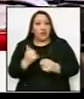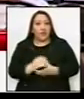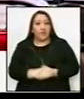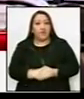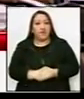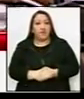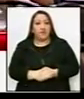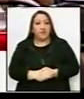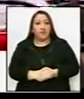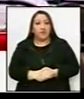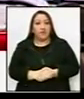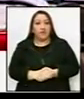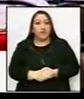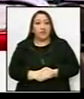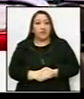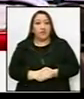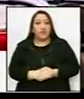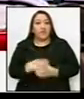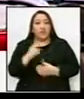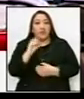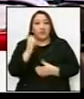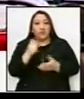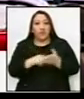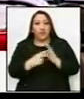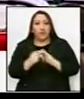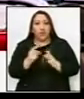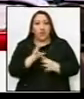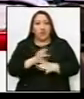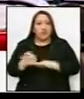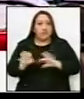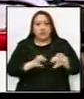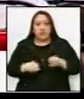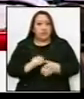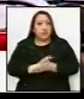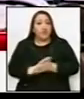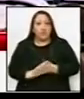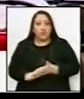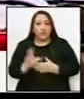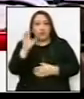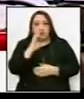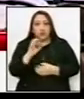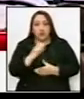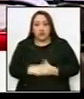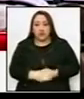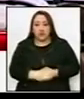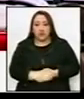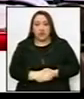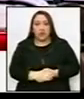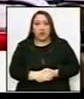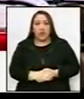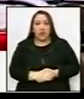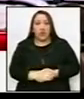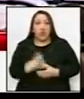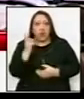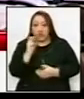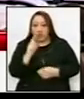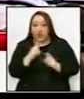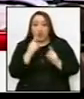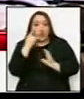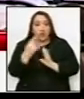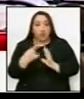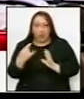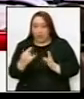ya no creo que viene al caso escudriñar o buscar y oír otra vez los